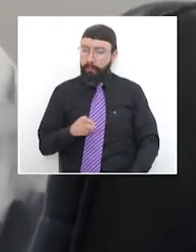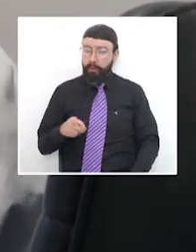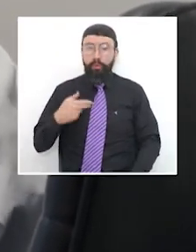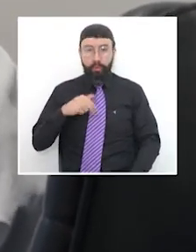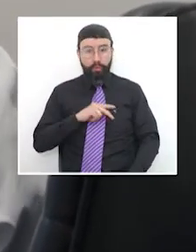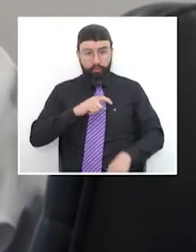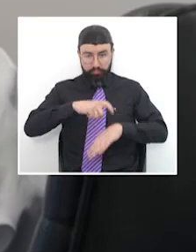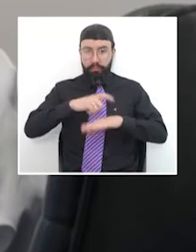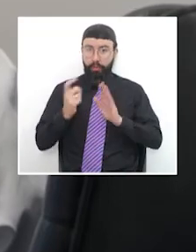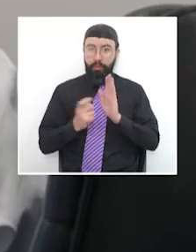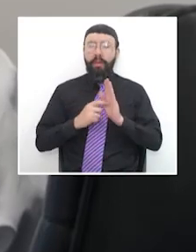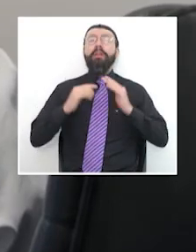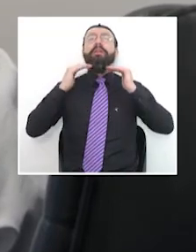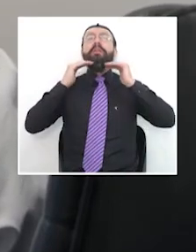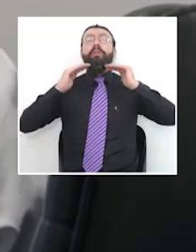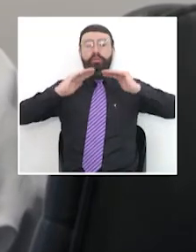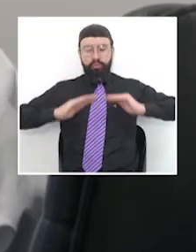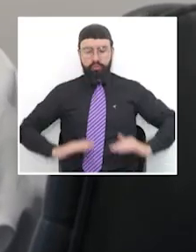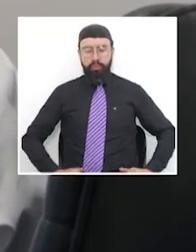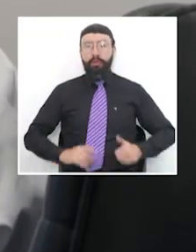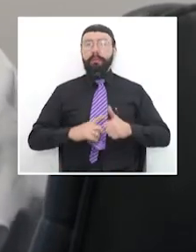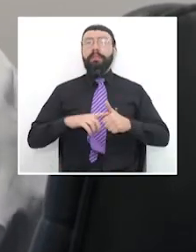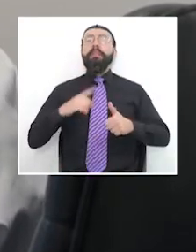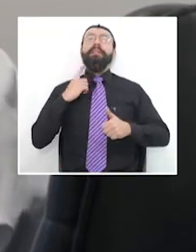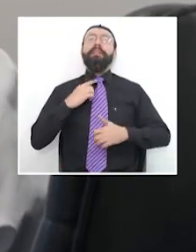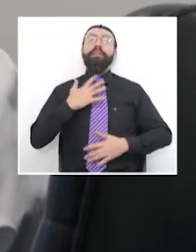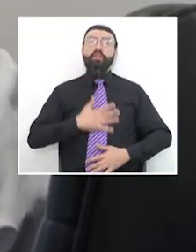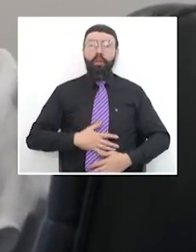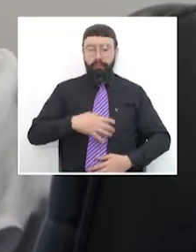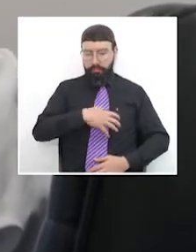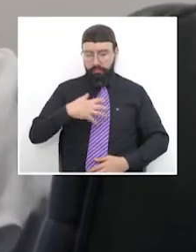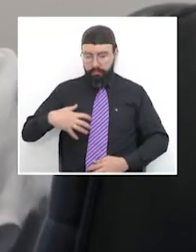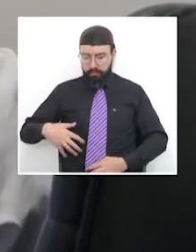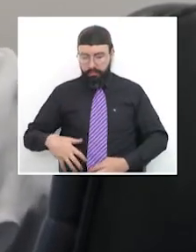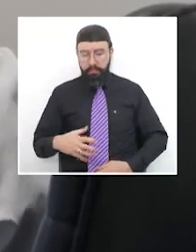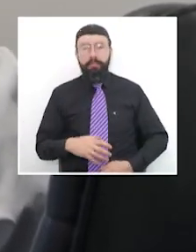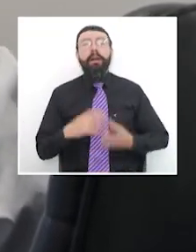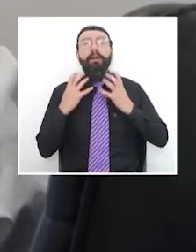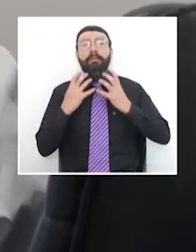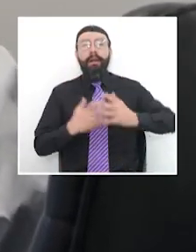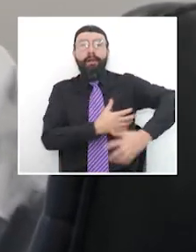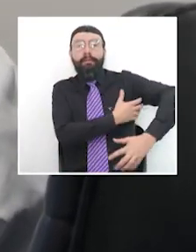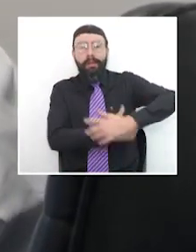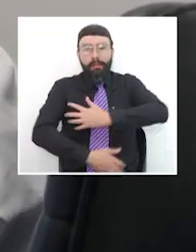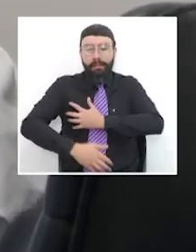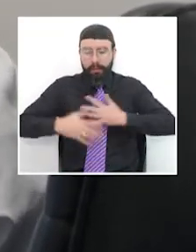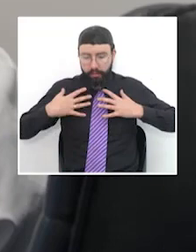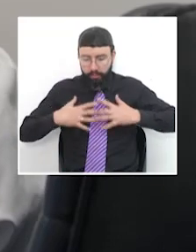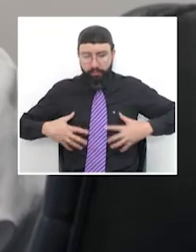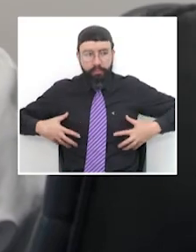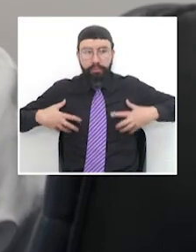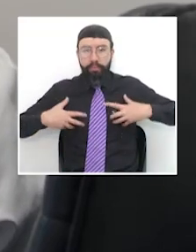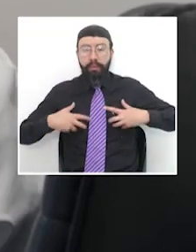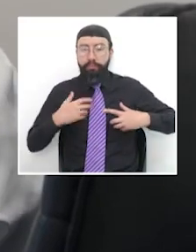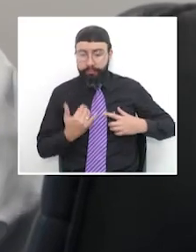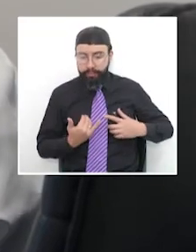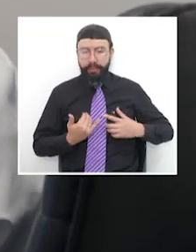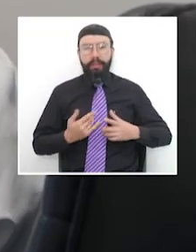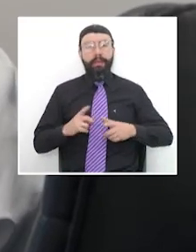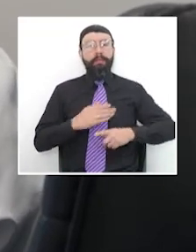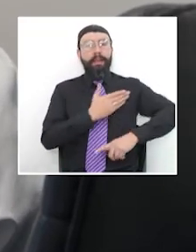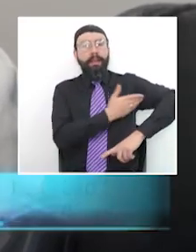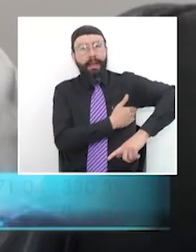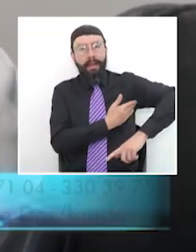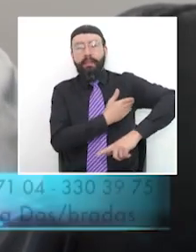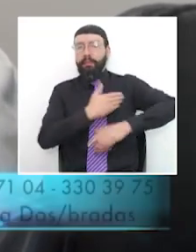a genitales. Entonces, tiroides, vasos, ganglios, glándulas, bajamos, senos,